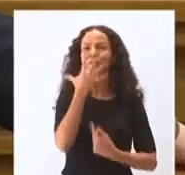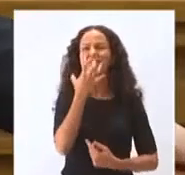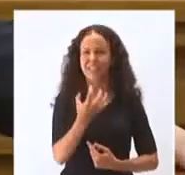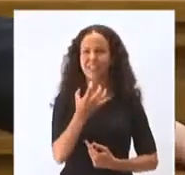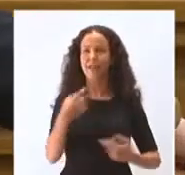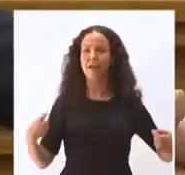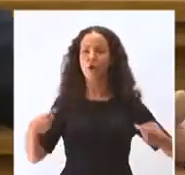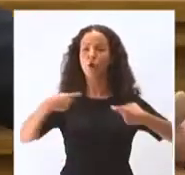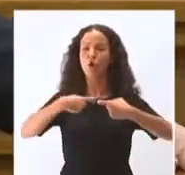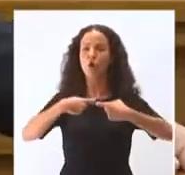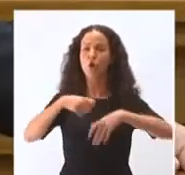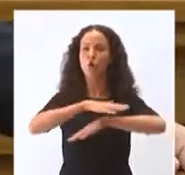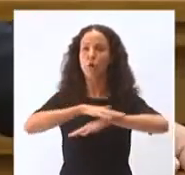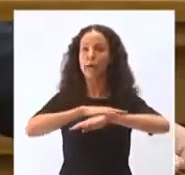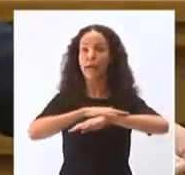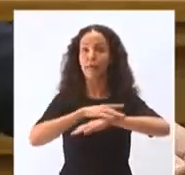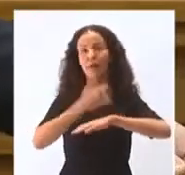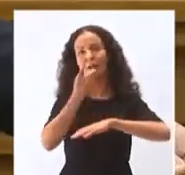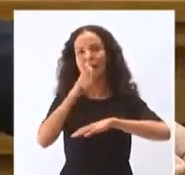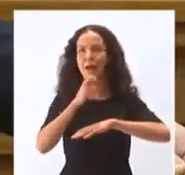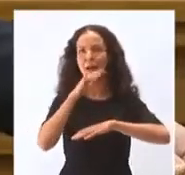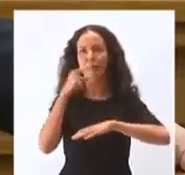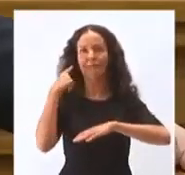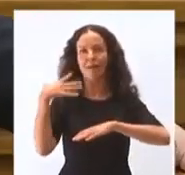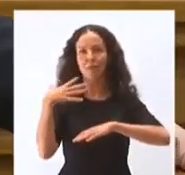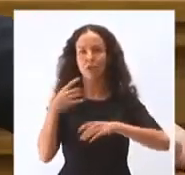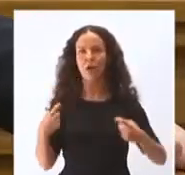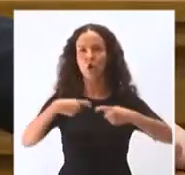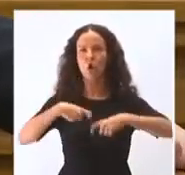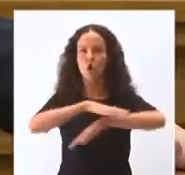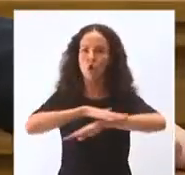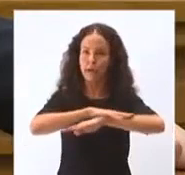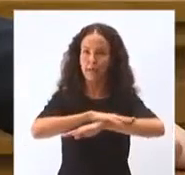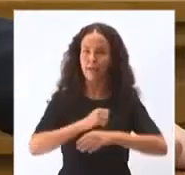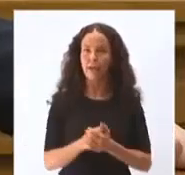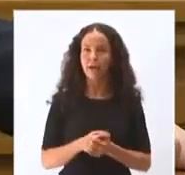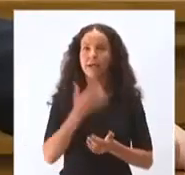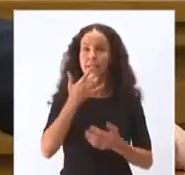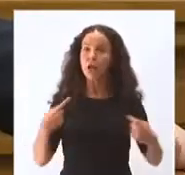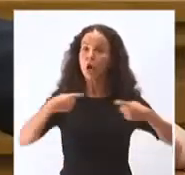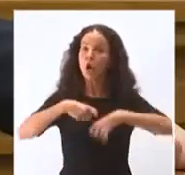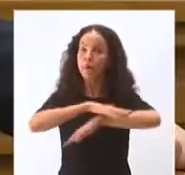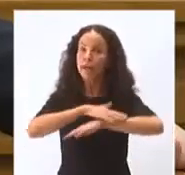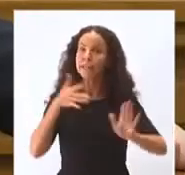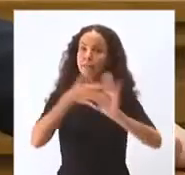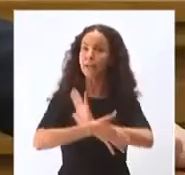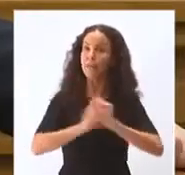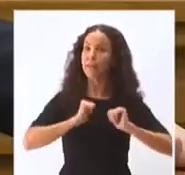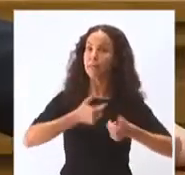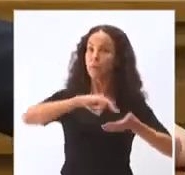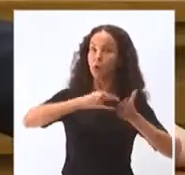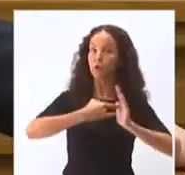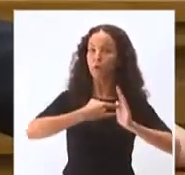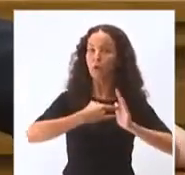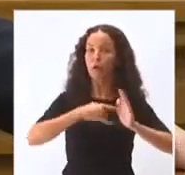gobernanza ahora que se ha puesto de moda esta palabreja si la cover luego hernán za es que empecemos los proyectos y que a mitad de